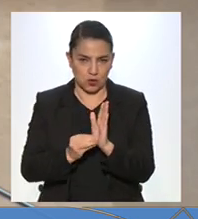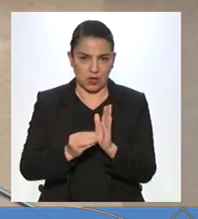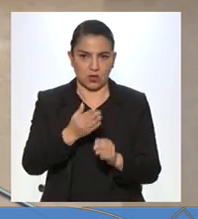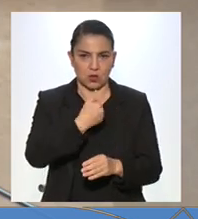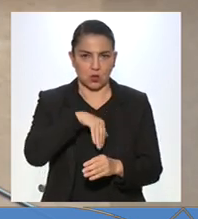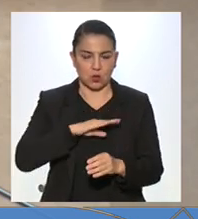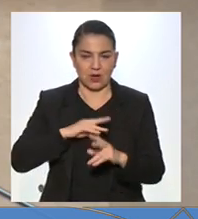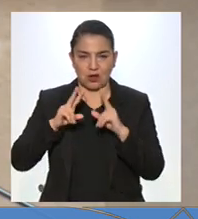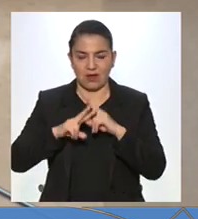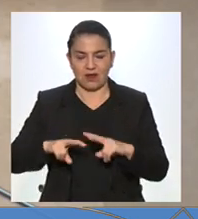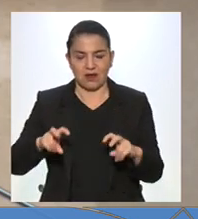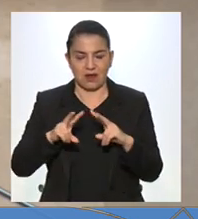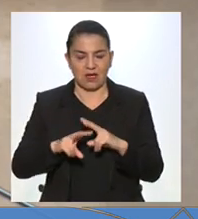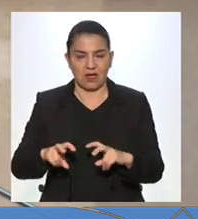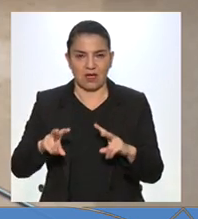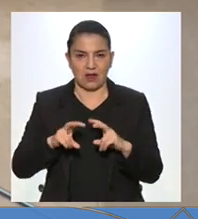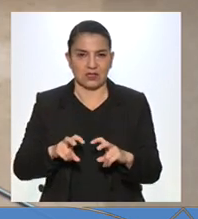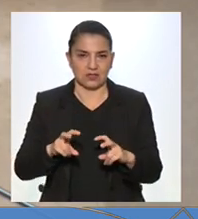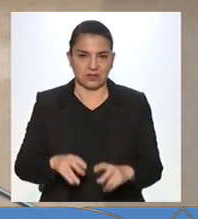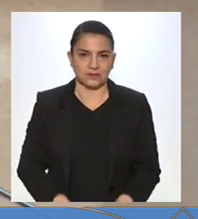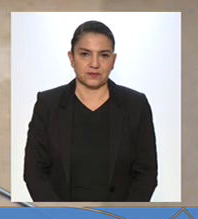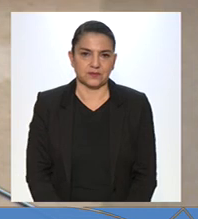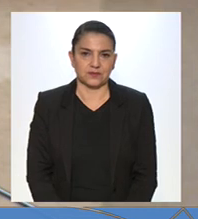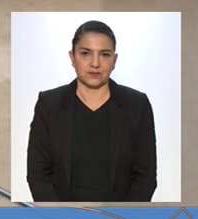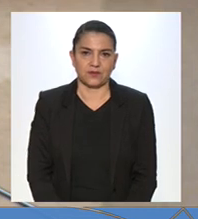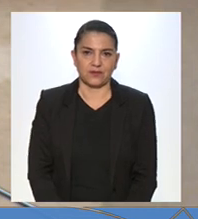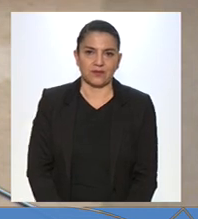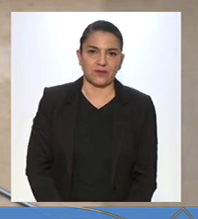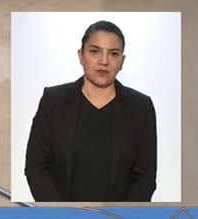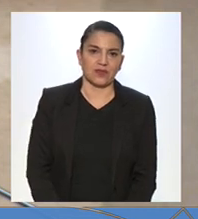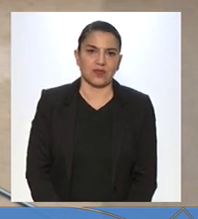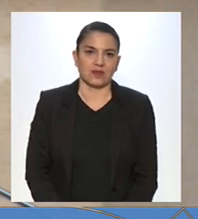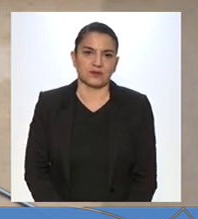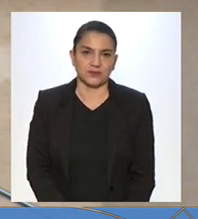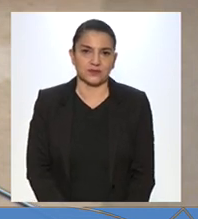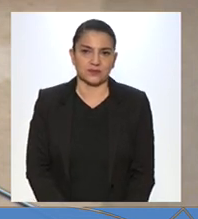nuestro análisis crecientemente.